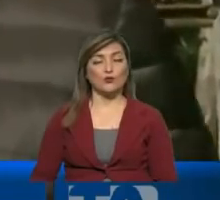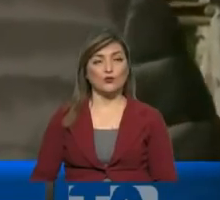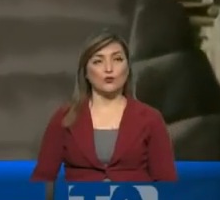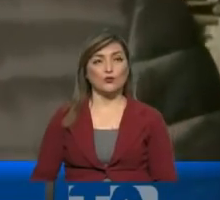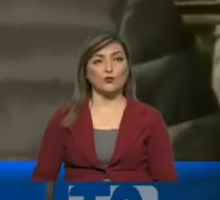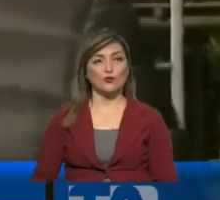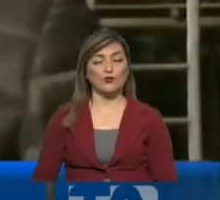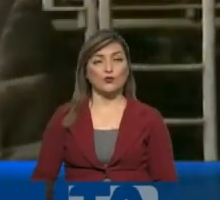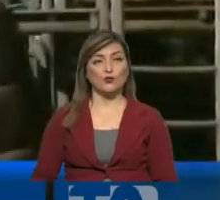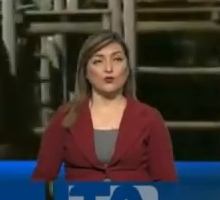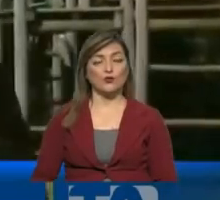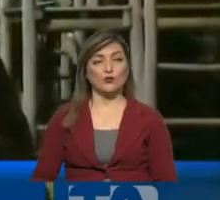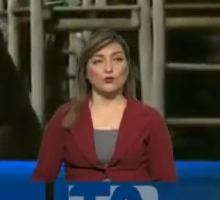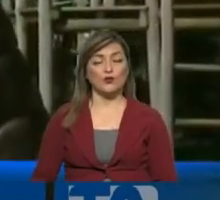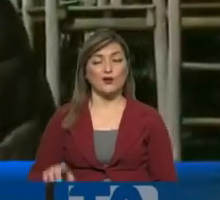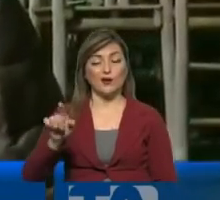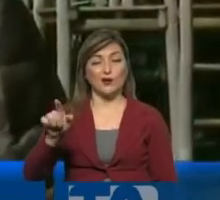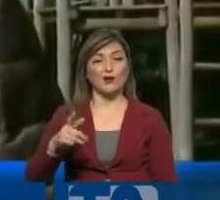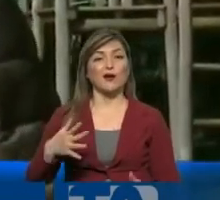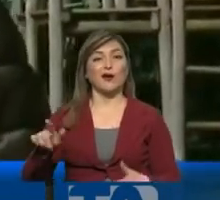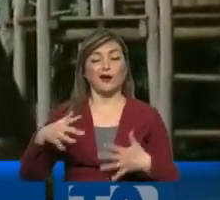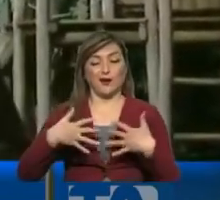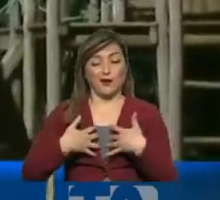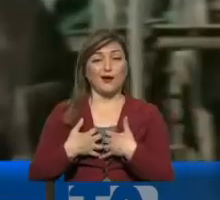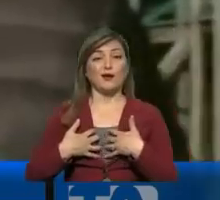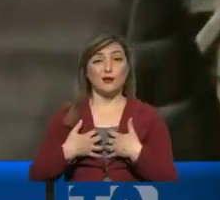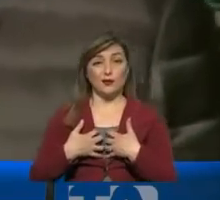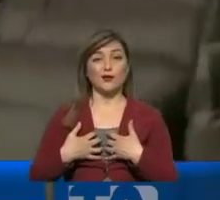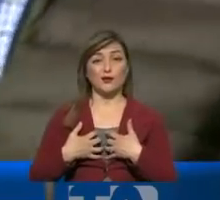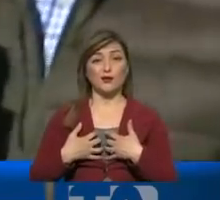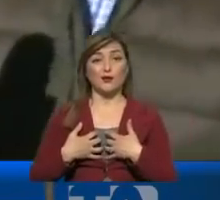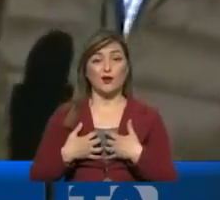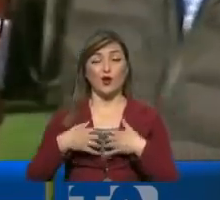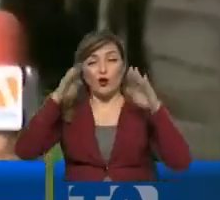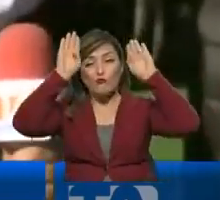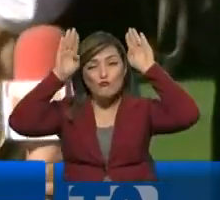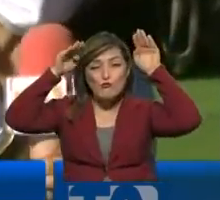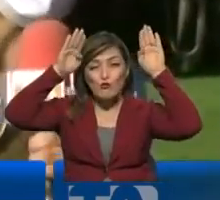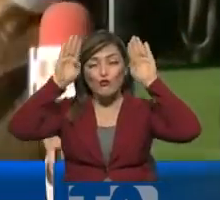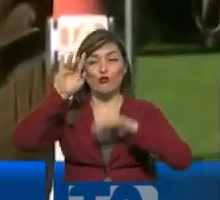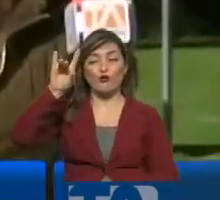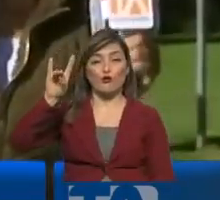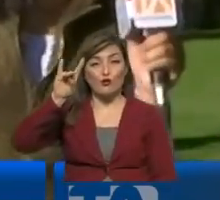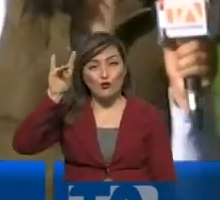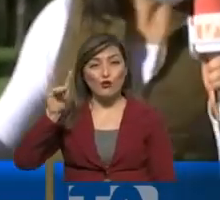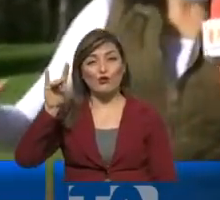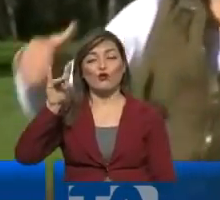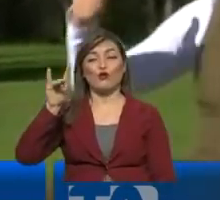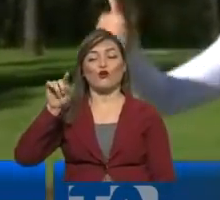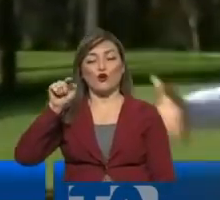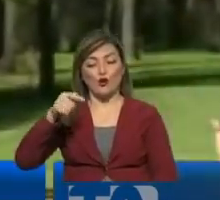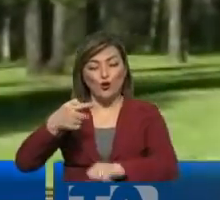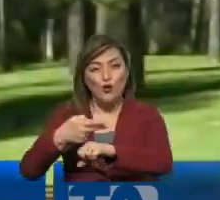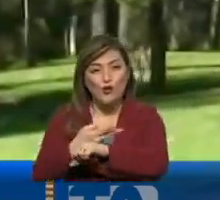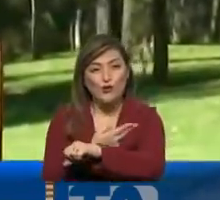contamos con camélidos, llamas, caballos, burros, ovejas. Y a la gente lo que le llama la atención también,